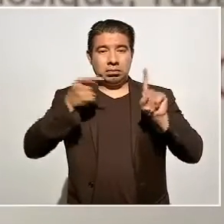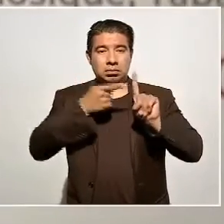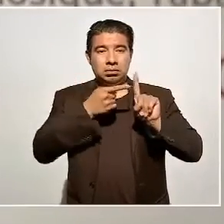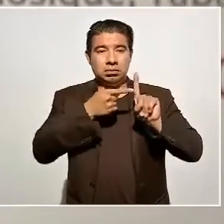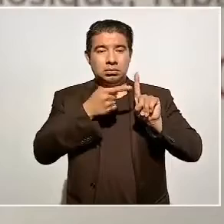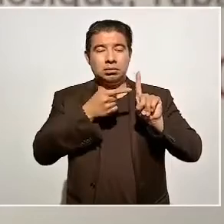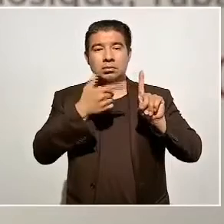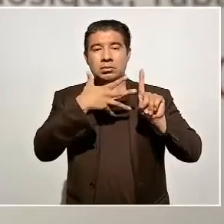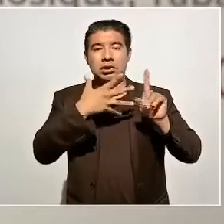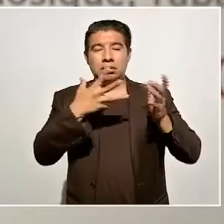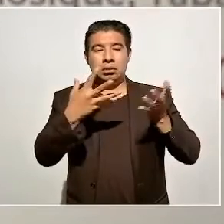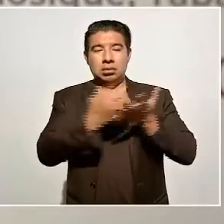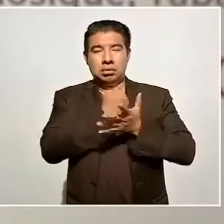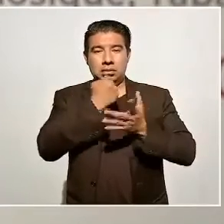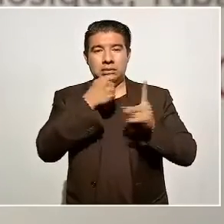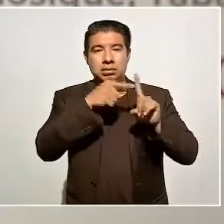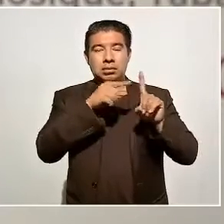encontró